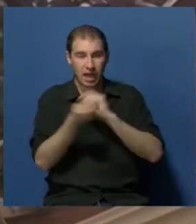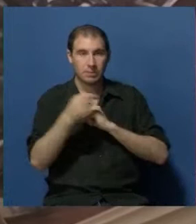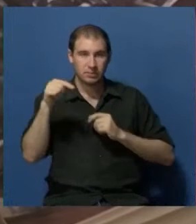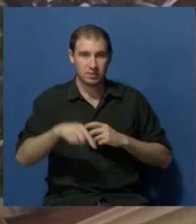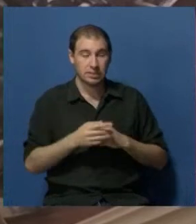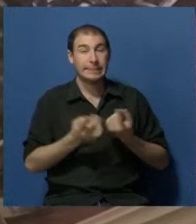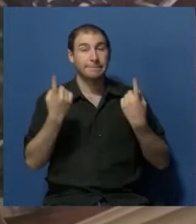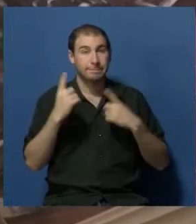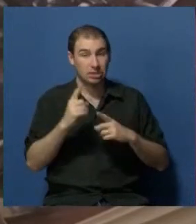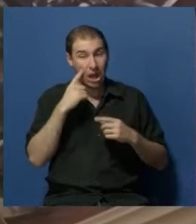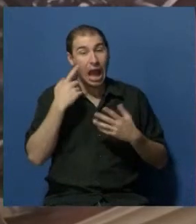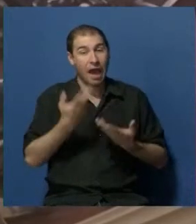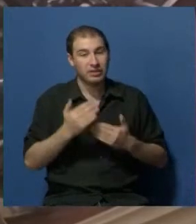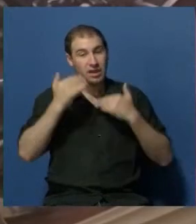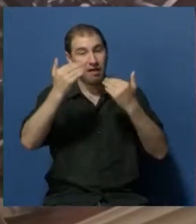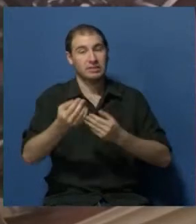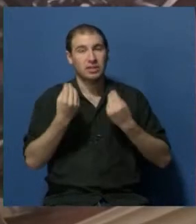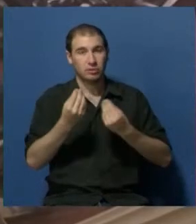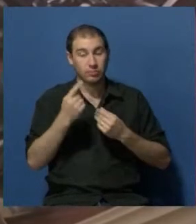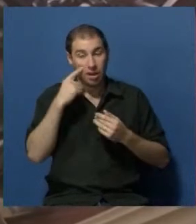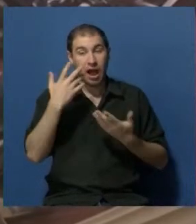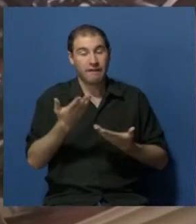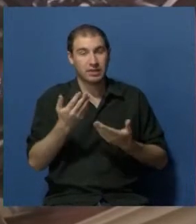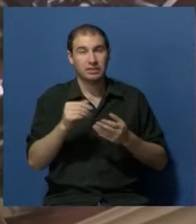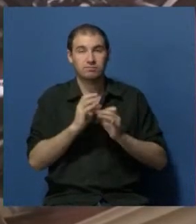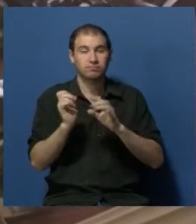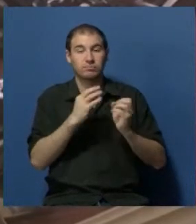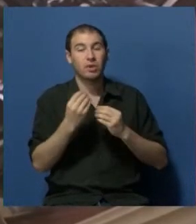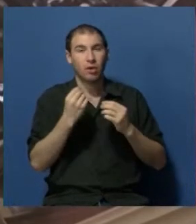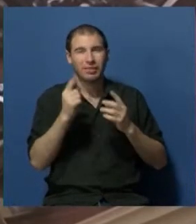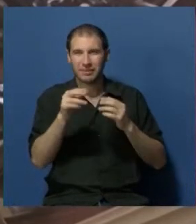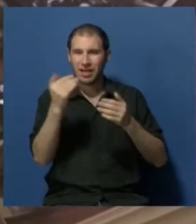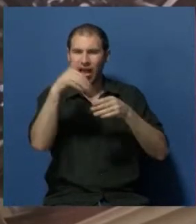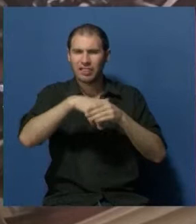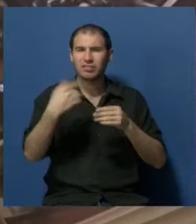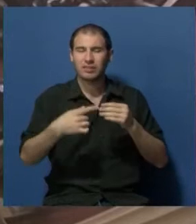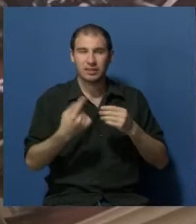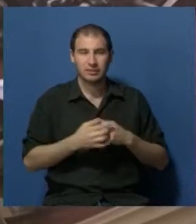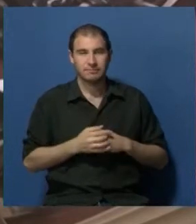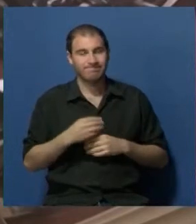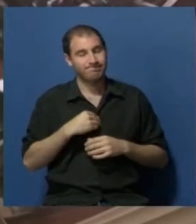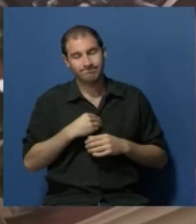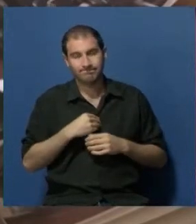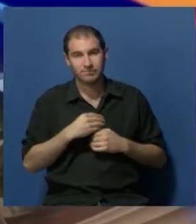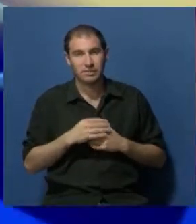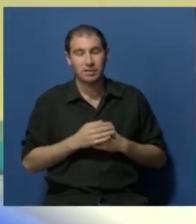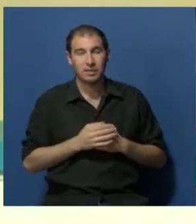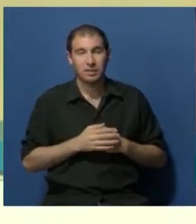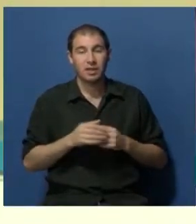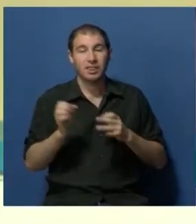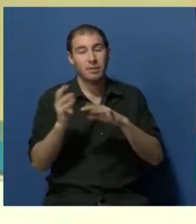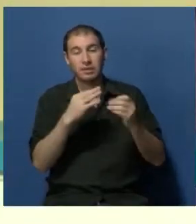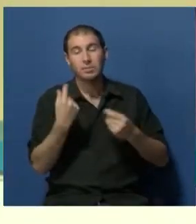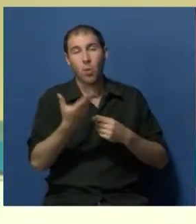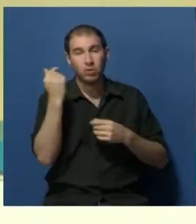situación. Ahora, hay que ver cómo se avanza, hay que ver cómo se discute y cuál es el contenido. Lamentablemente, en muchas de estas